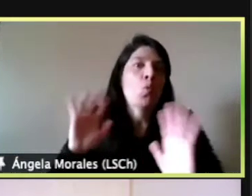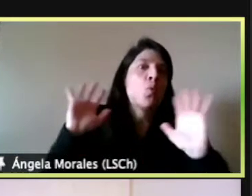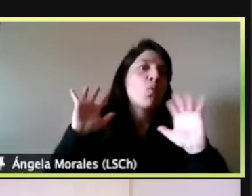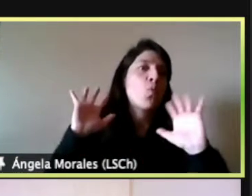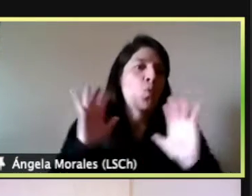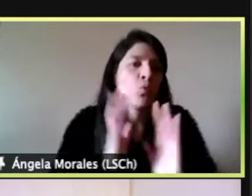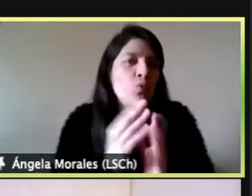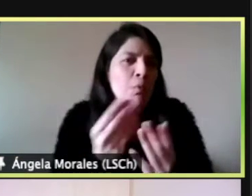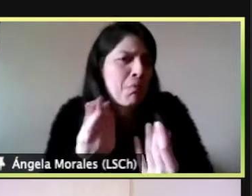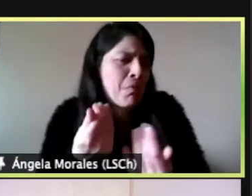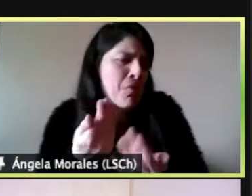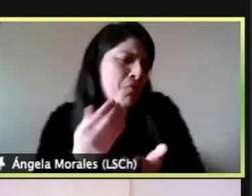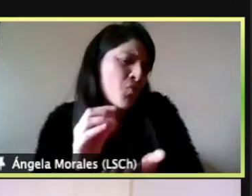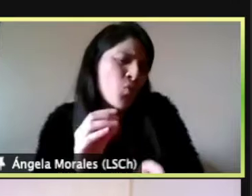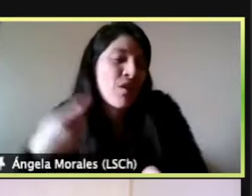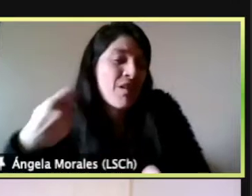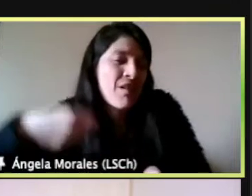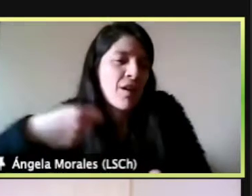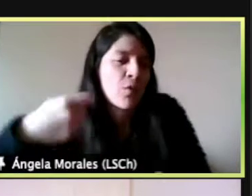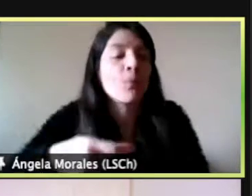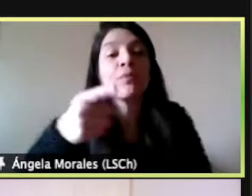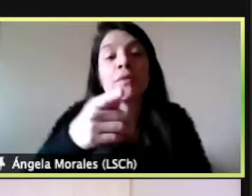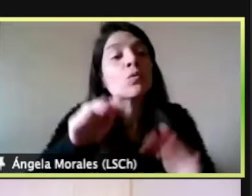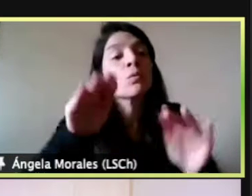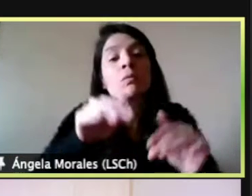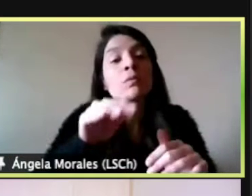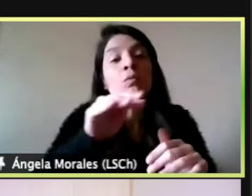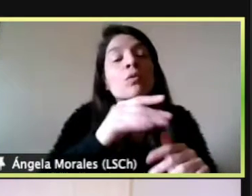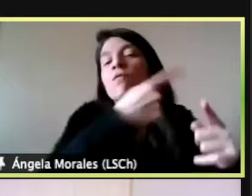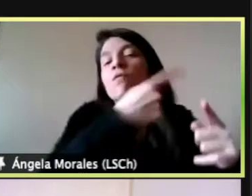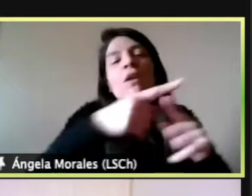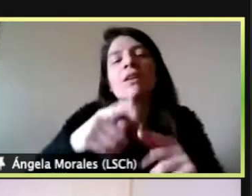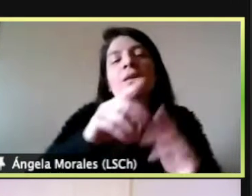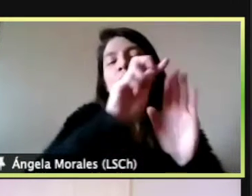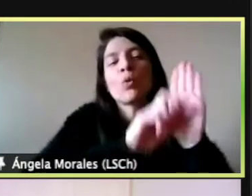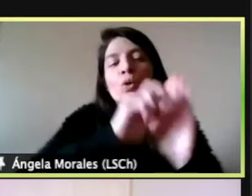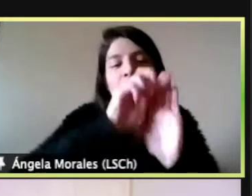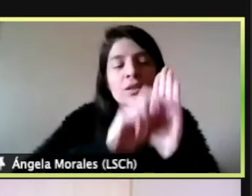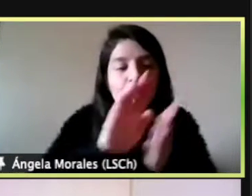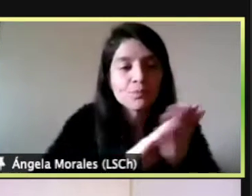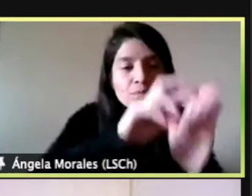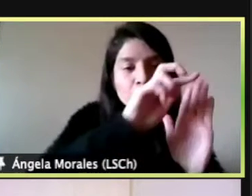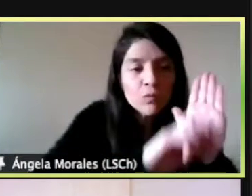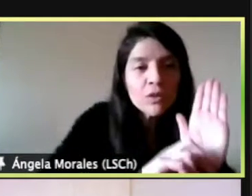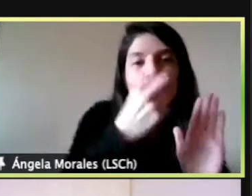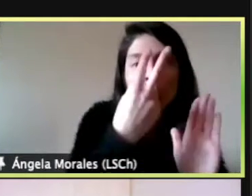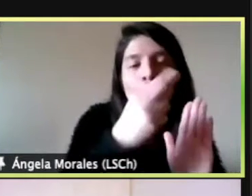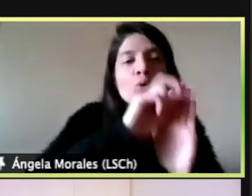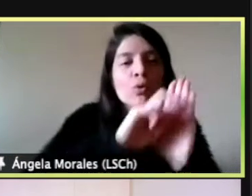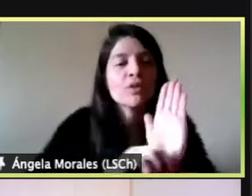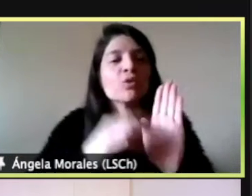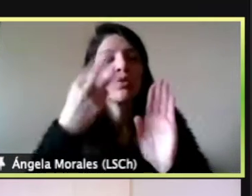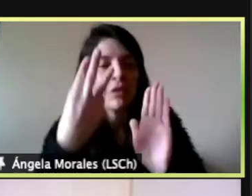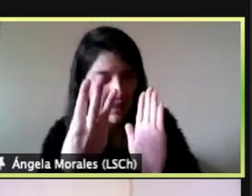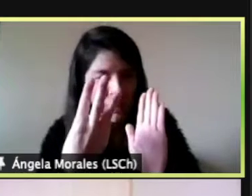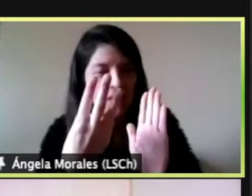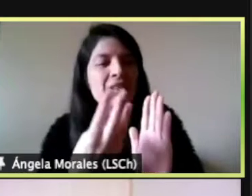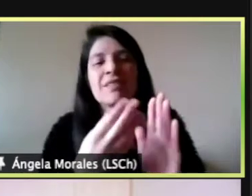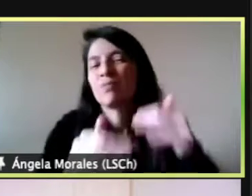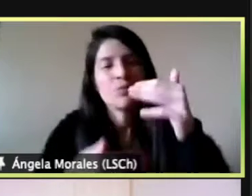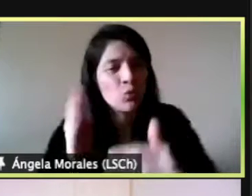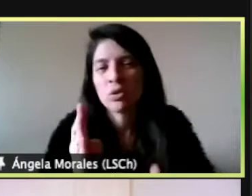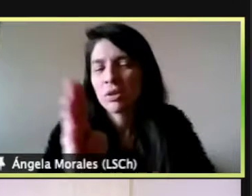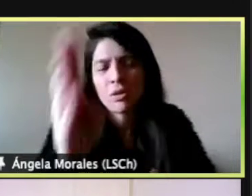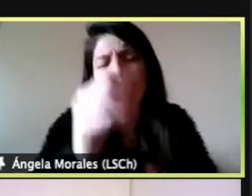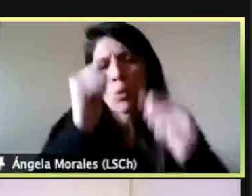de estos siguientes proyectos. Lo hicimos con un proyecto 2, lo hicimos con un proyecto 3 y podemos seguir haciéndolo, añadiendo uno